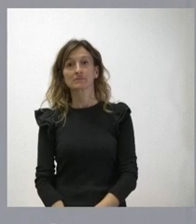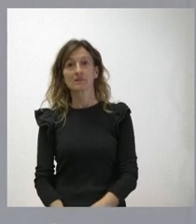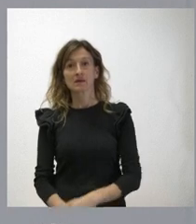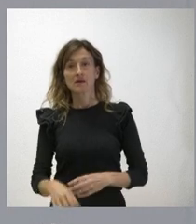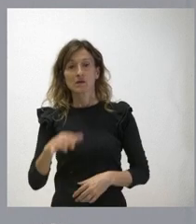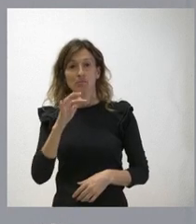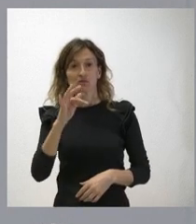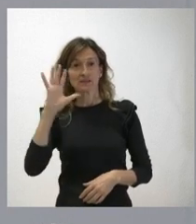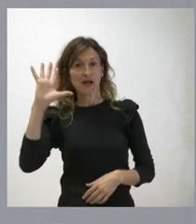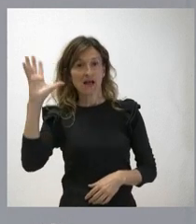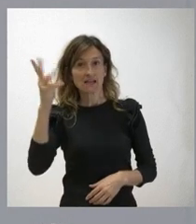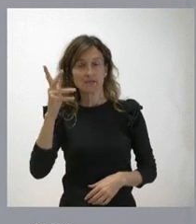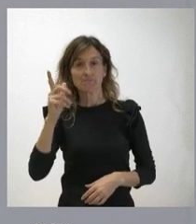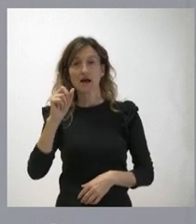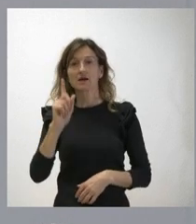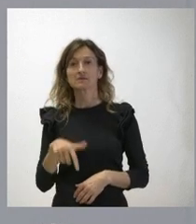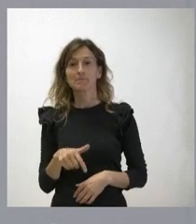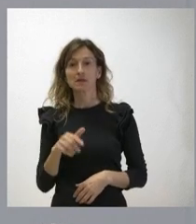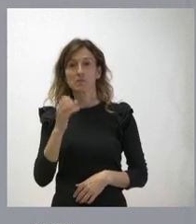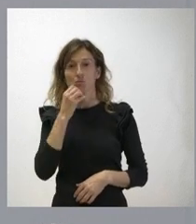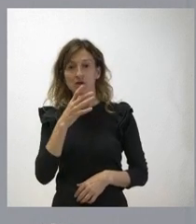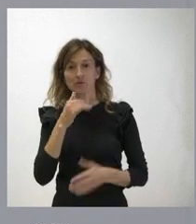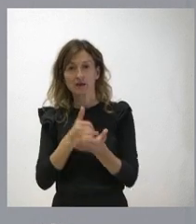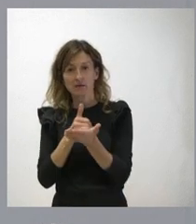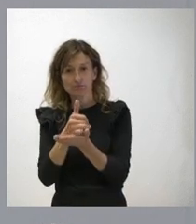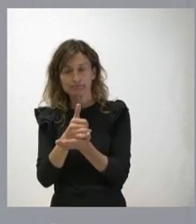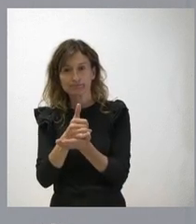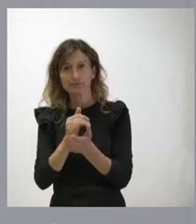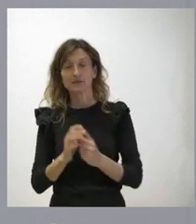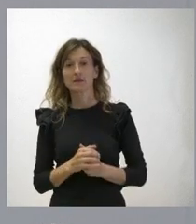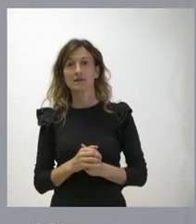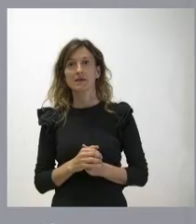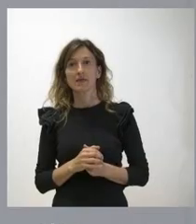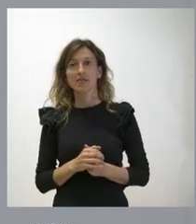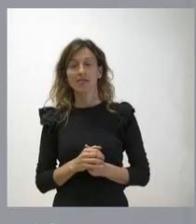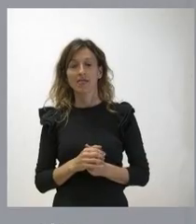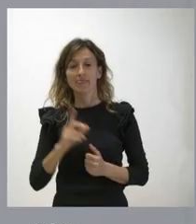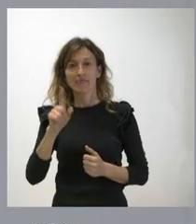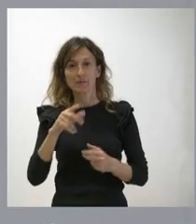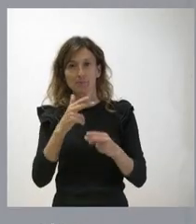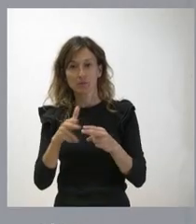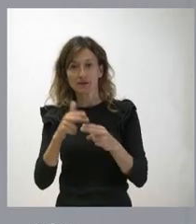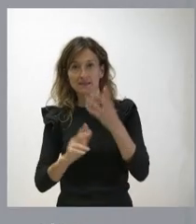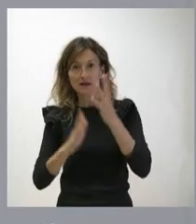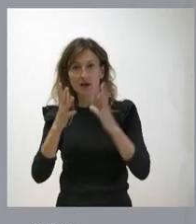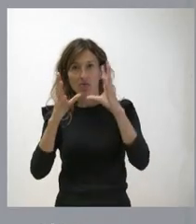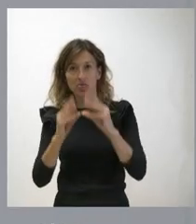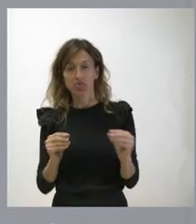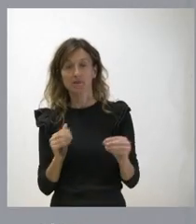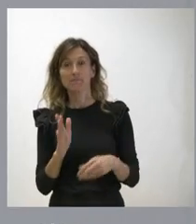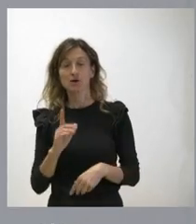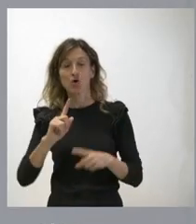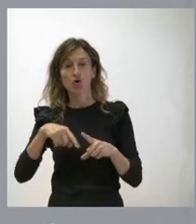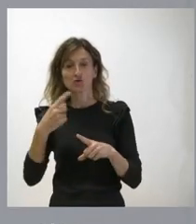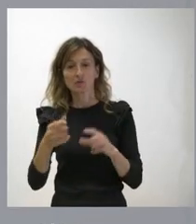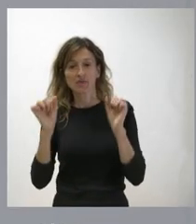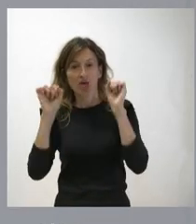la climatología ha sido muy bueno también para la cosecha agraria muy bueno para la política de extinción de incendios Pero ha tenido como consecuencia